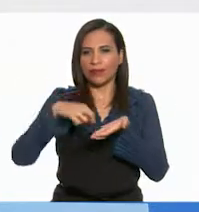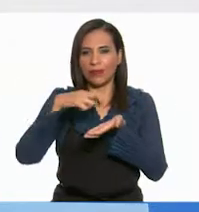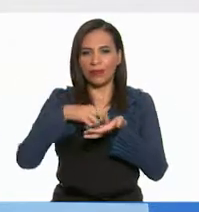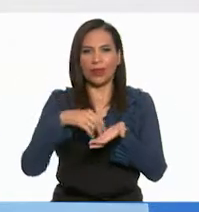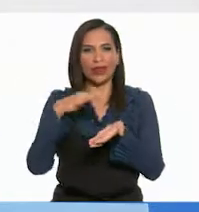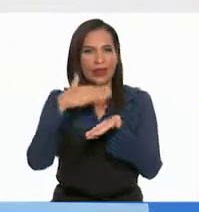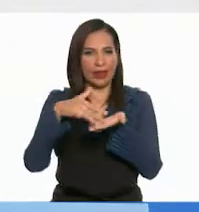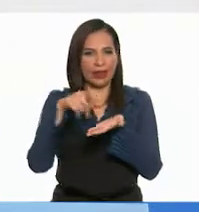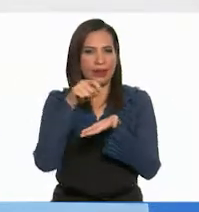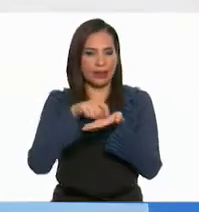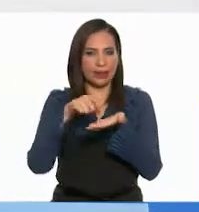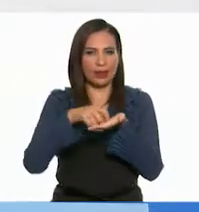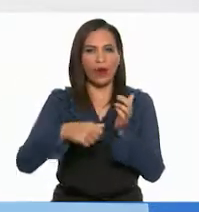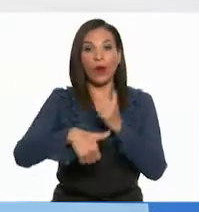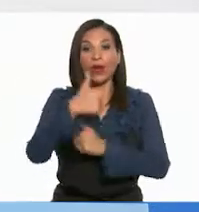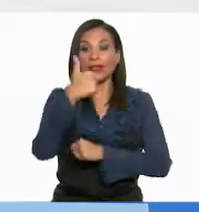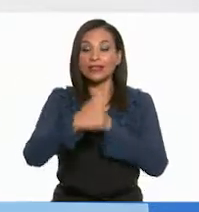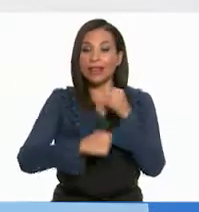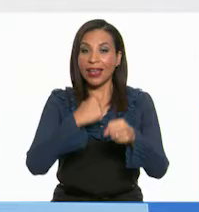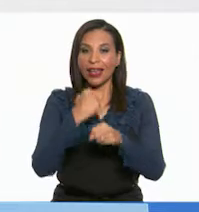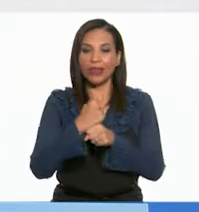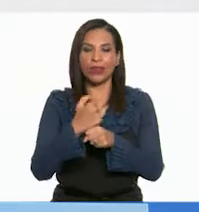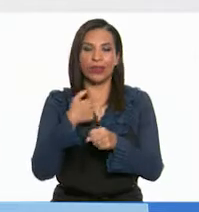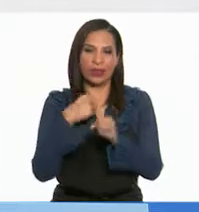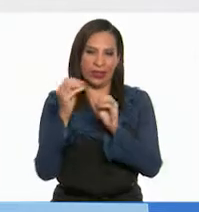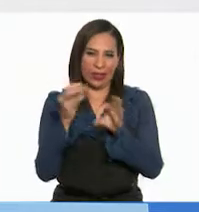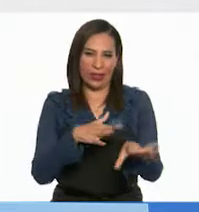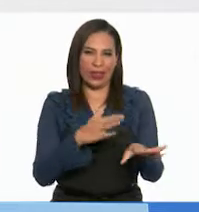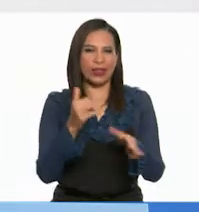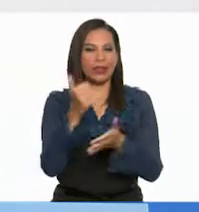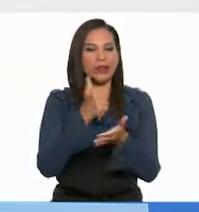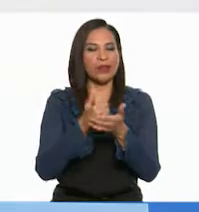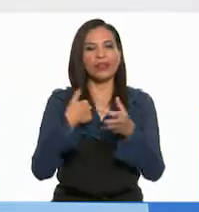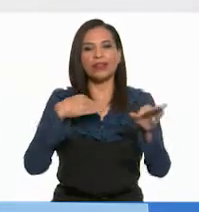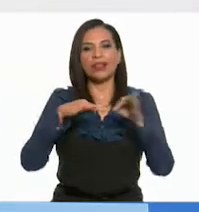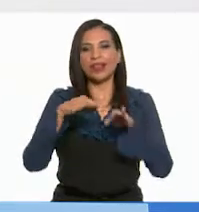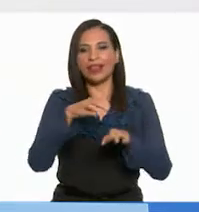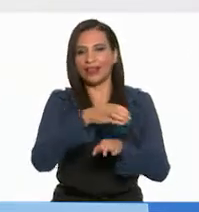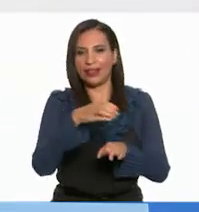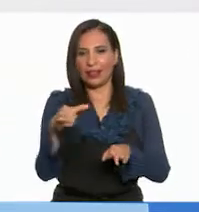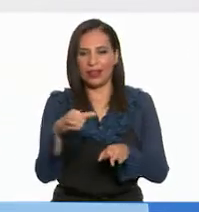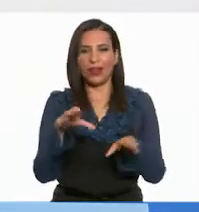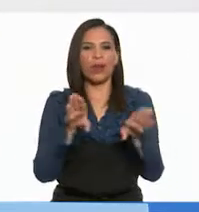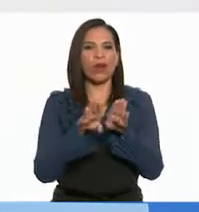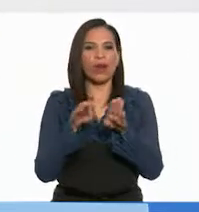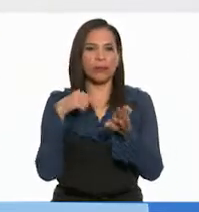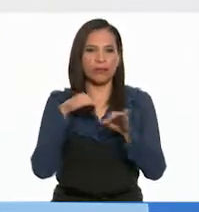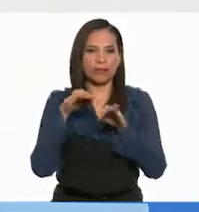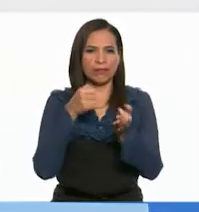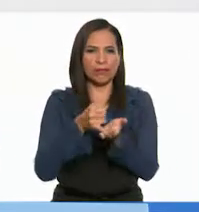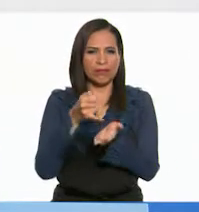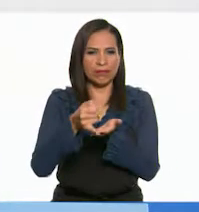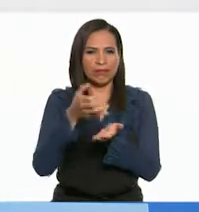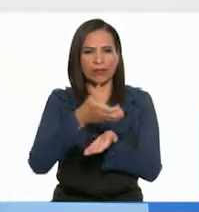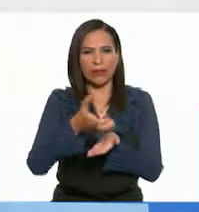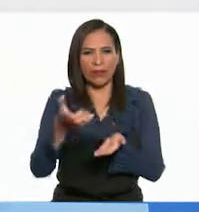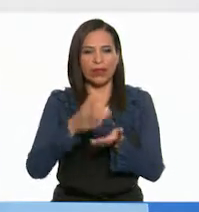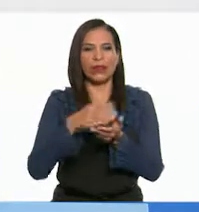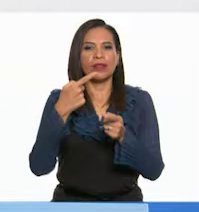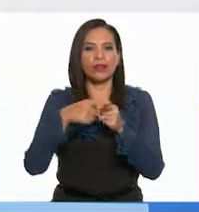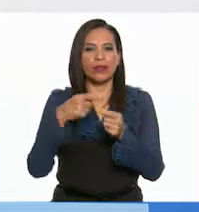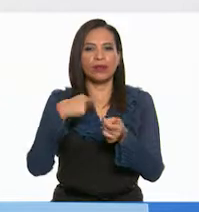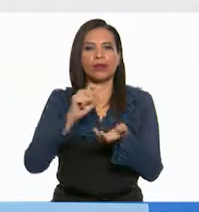escribir. A los 11 años dejé la ciudad para trabajar en el campo como labrador, arriero